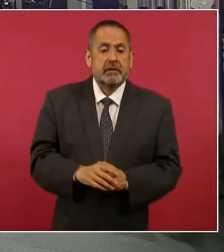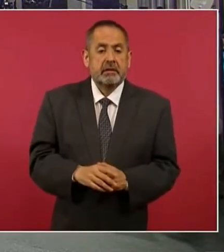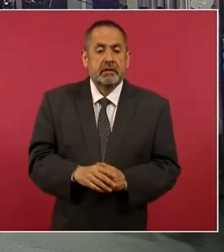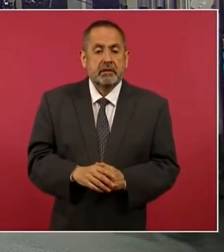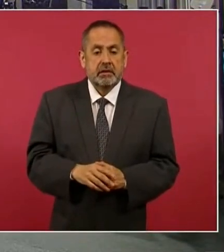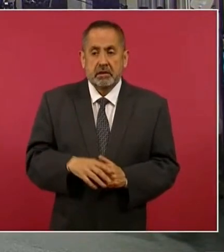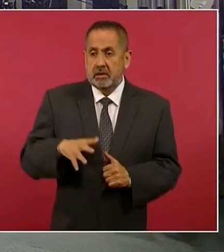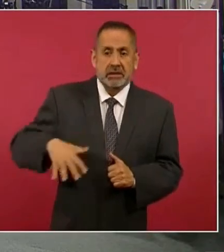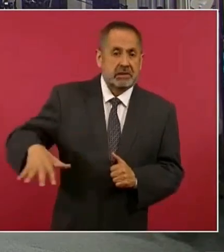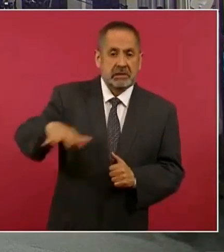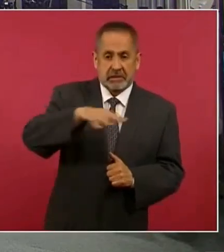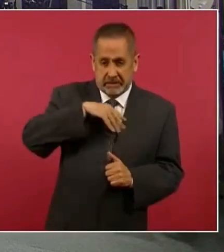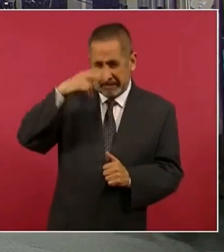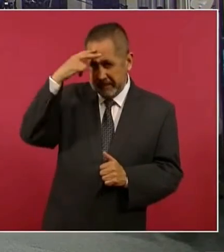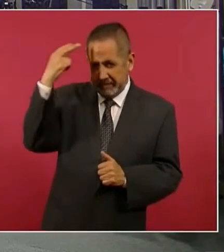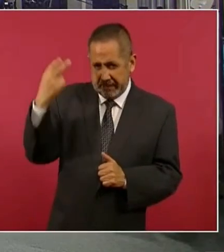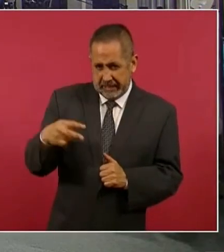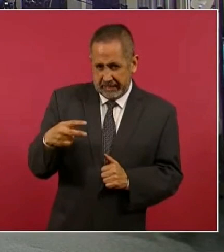todos los mexicanos,